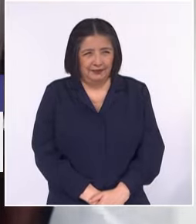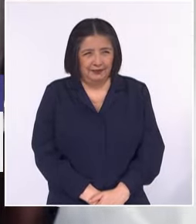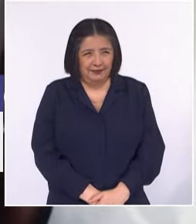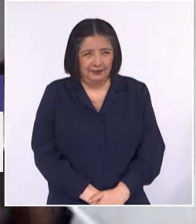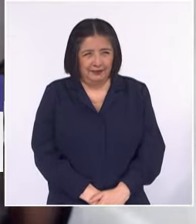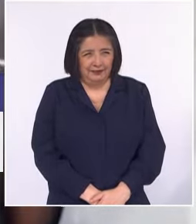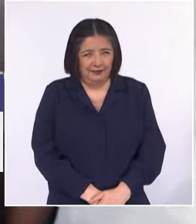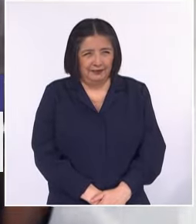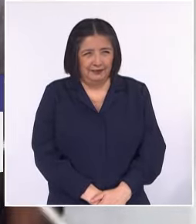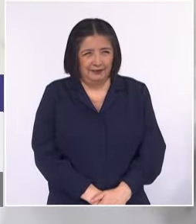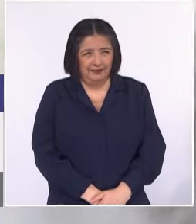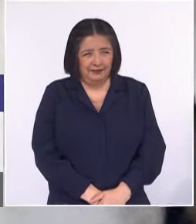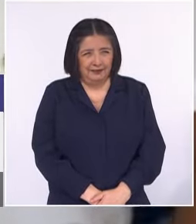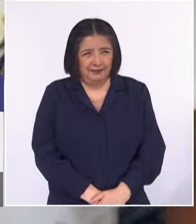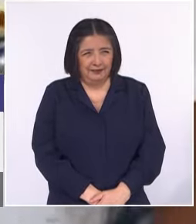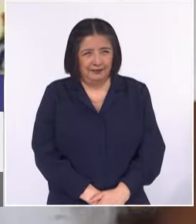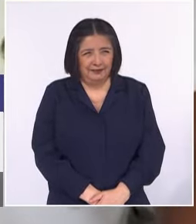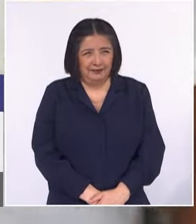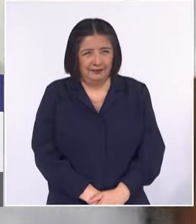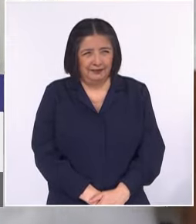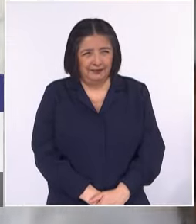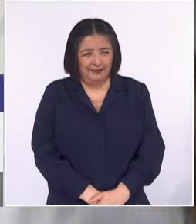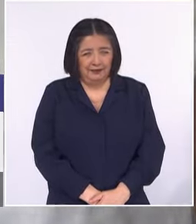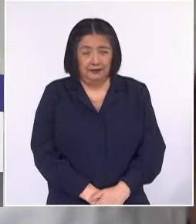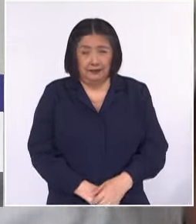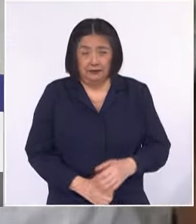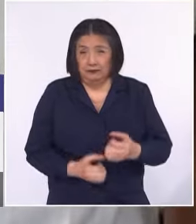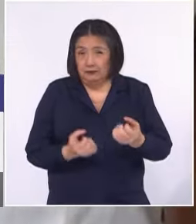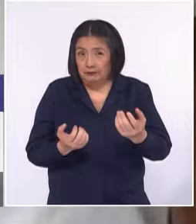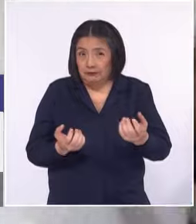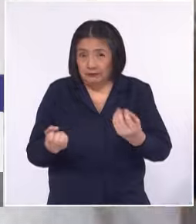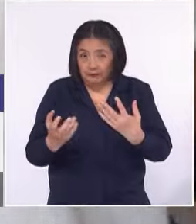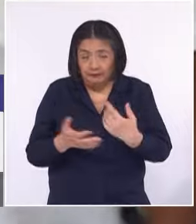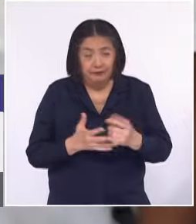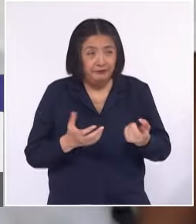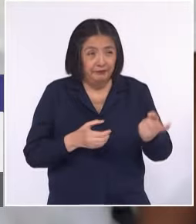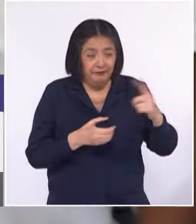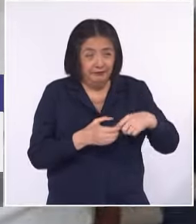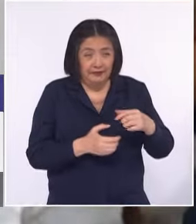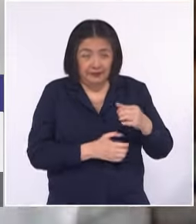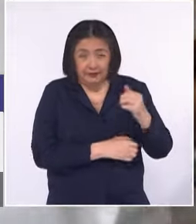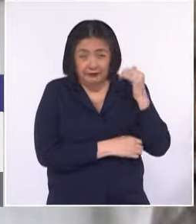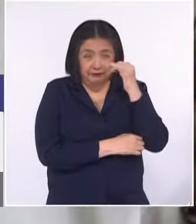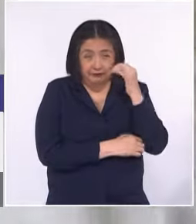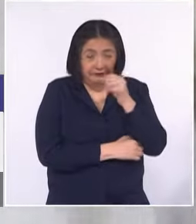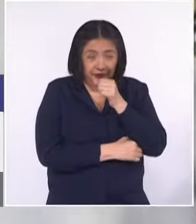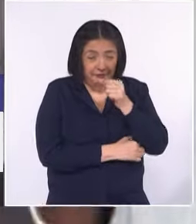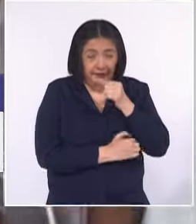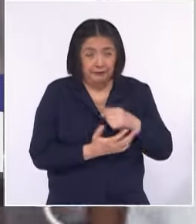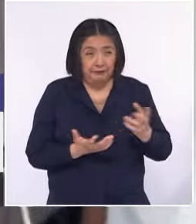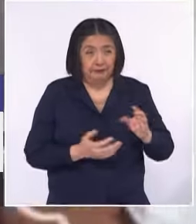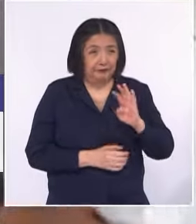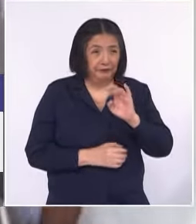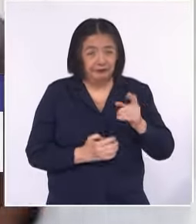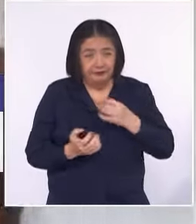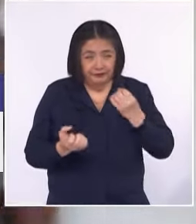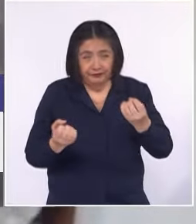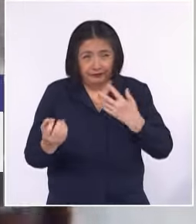de acá de Córdoba de voluntariados. Cuéntame, ¿cómo fue participar en el reportaje cuando Briana les dijo vamos a hacer esta